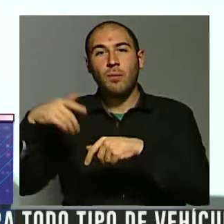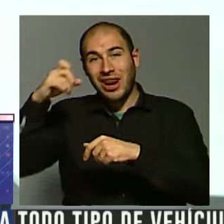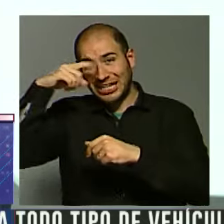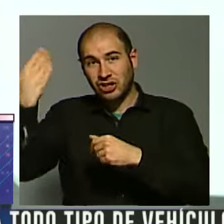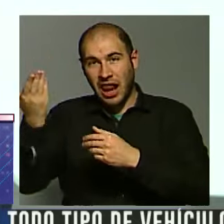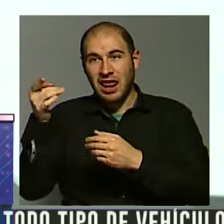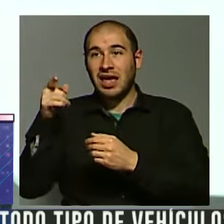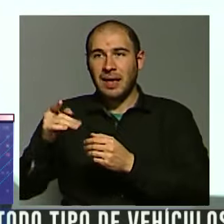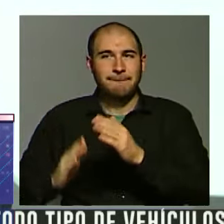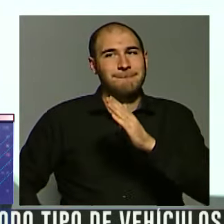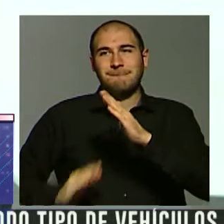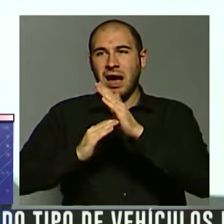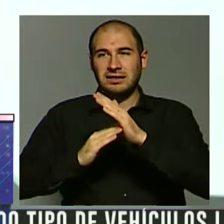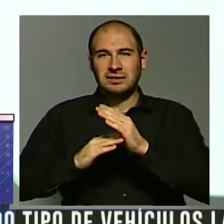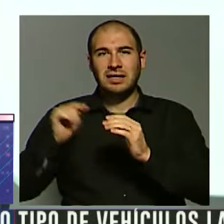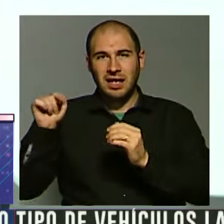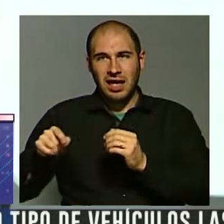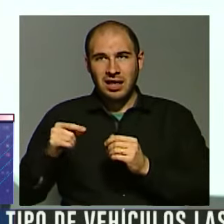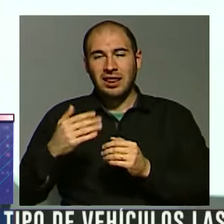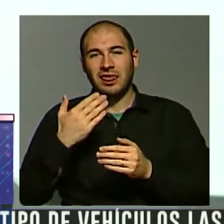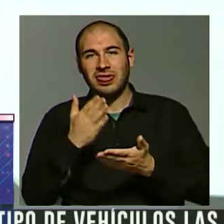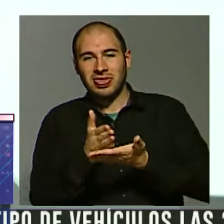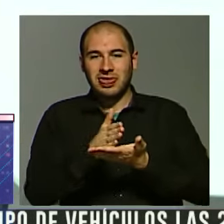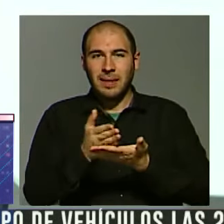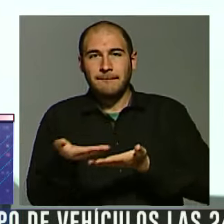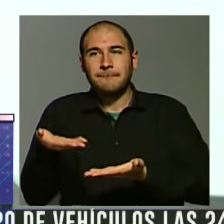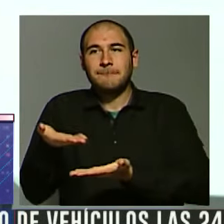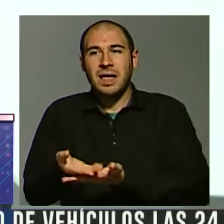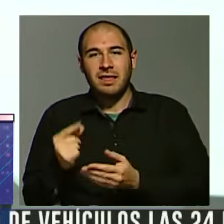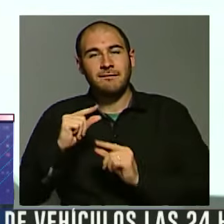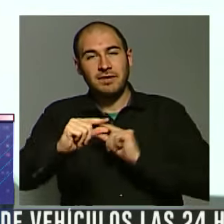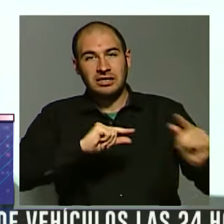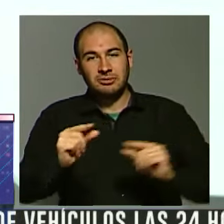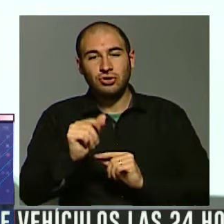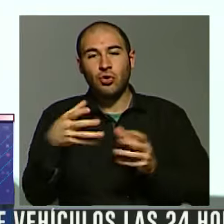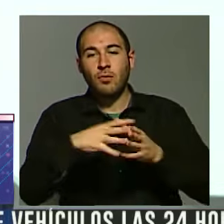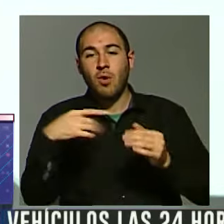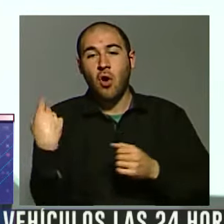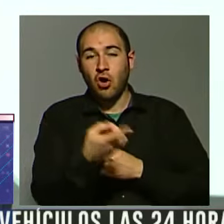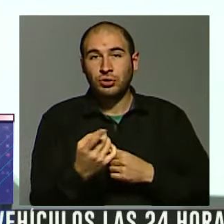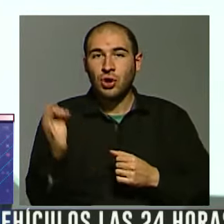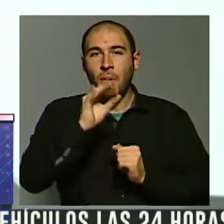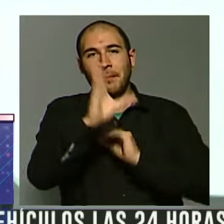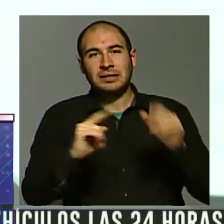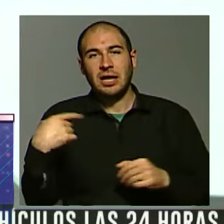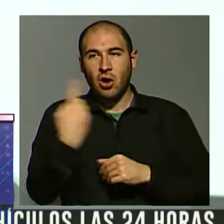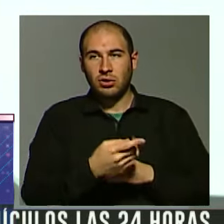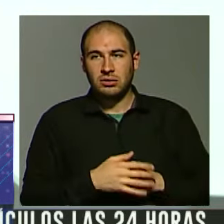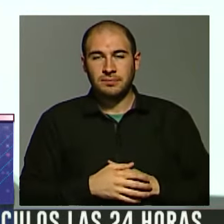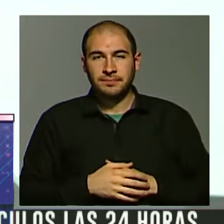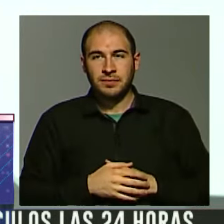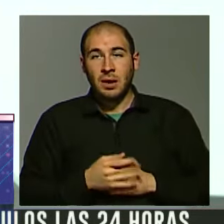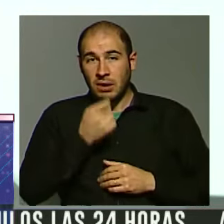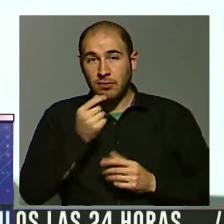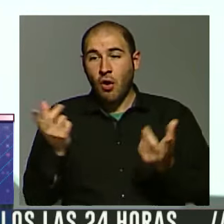internacional, insisto, por excelencia y suele ser árbitro en los pedidos de financiamiento a otros organismos o a otros países, con lo cual si